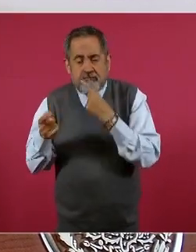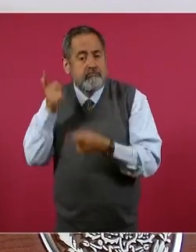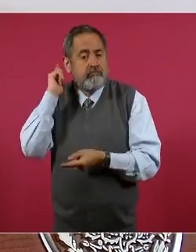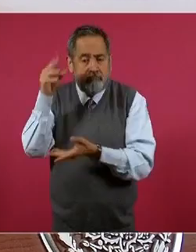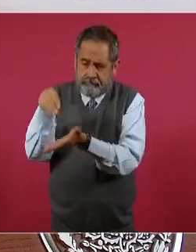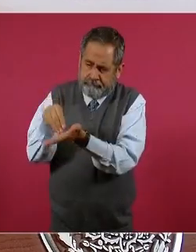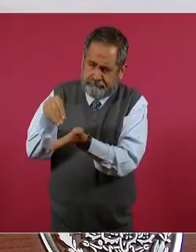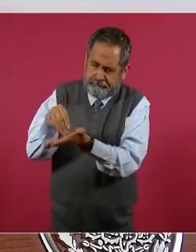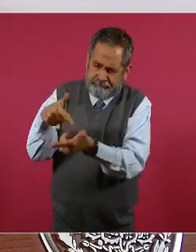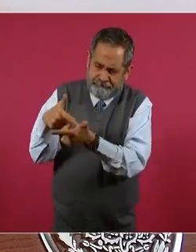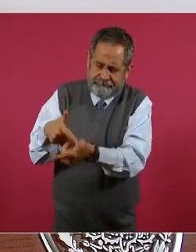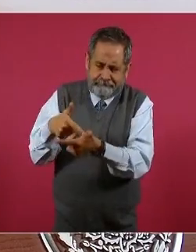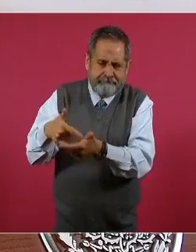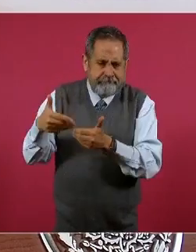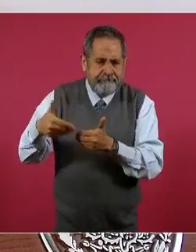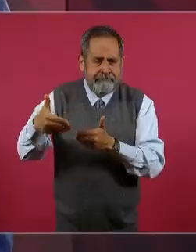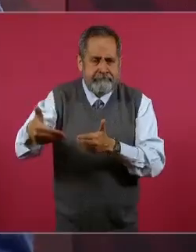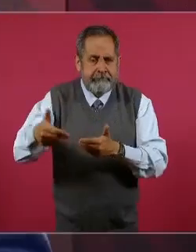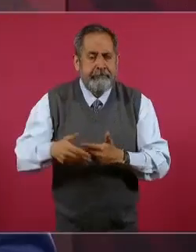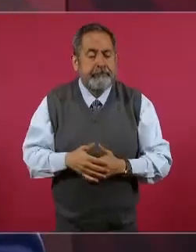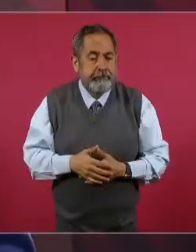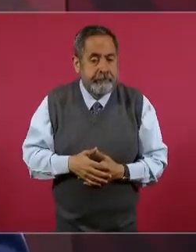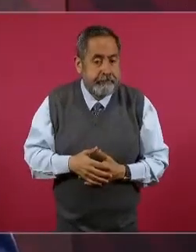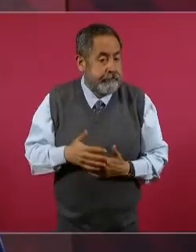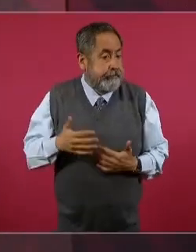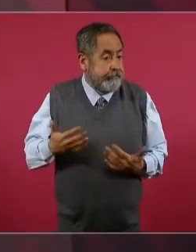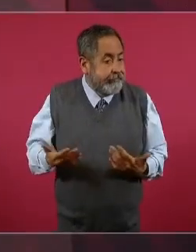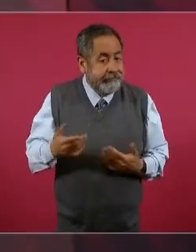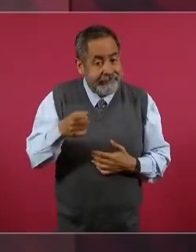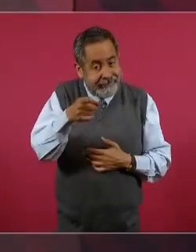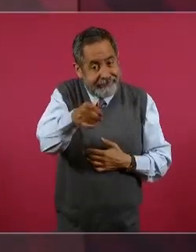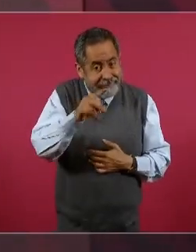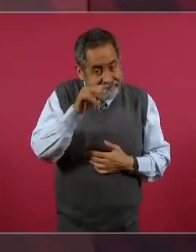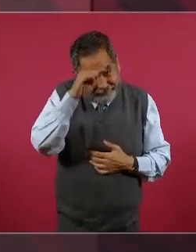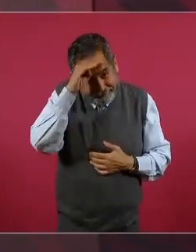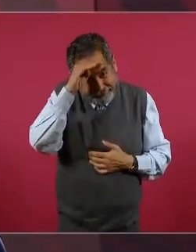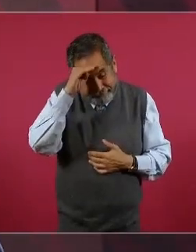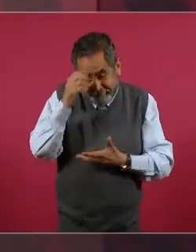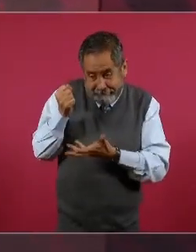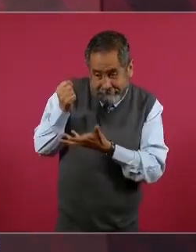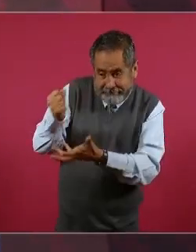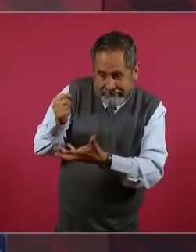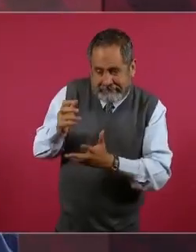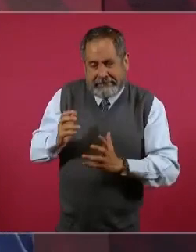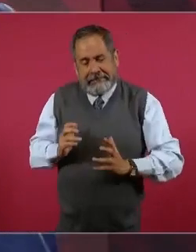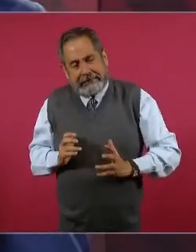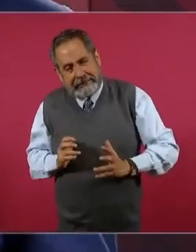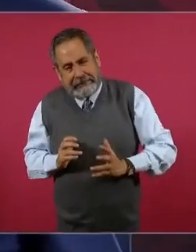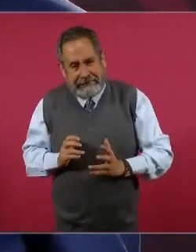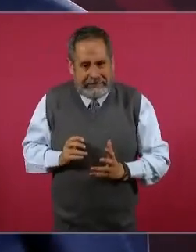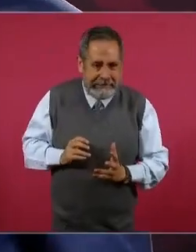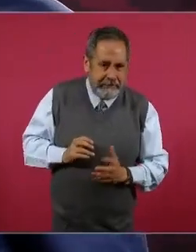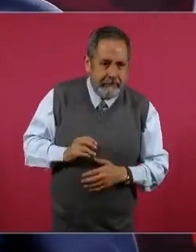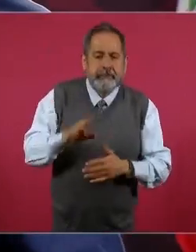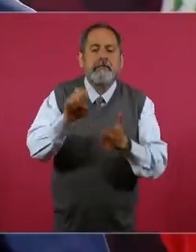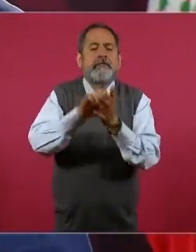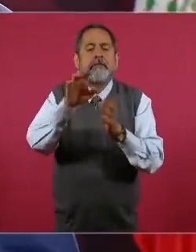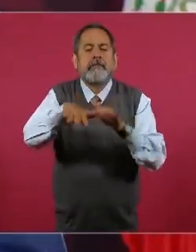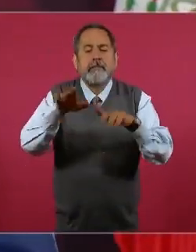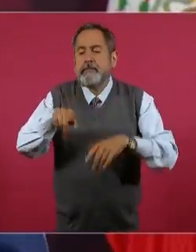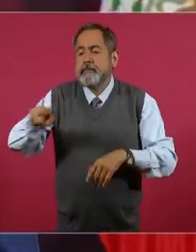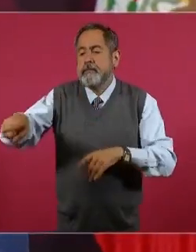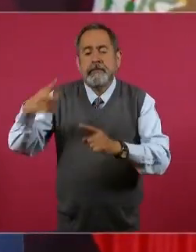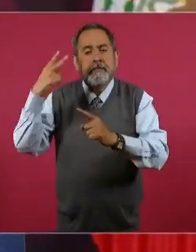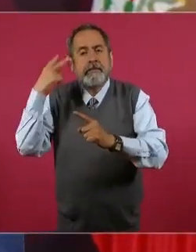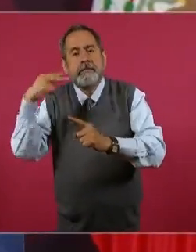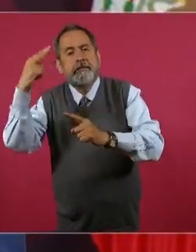mantenga. Entonces hay que verlo, ¿sí? Ahora, para los viajes que se tienen que hacer